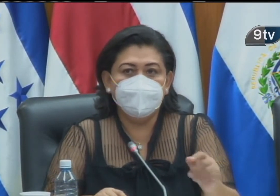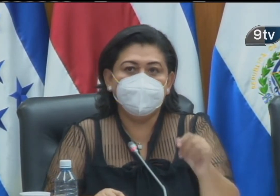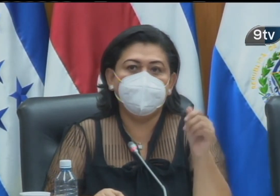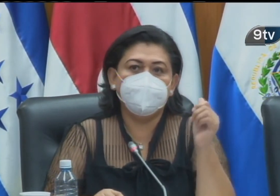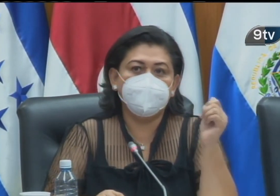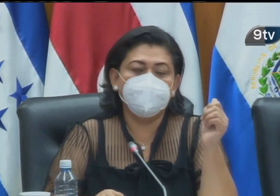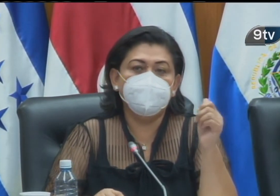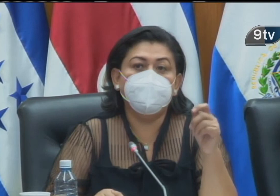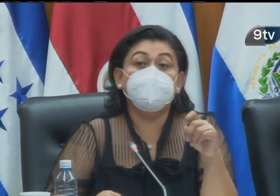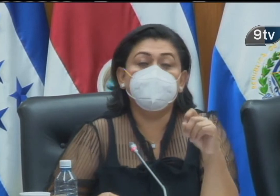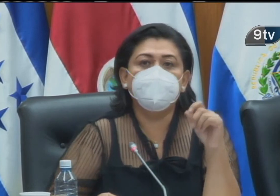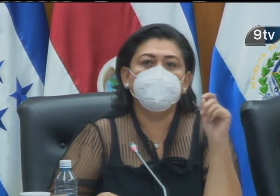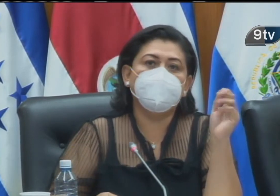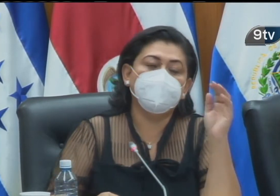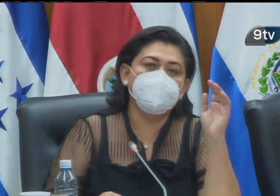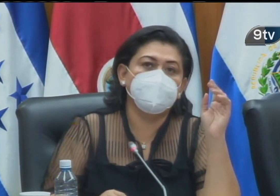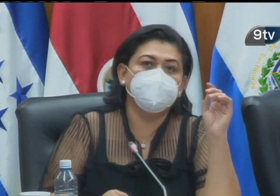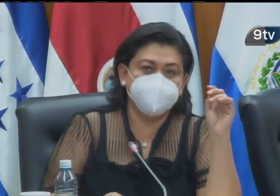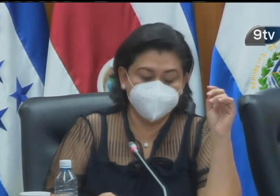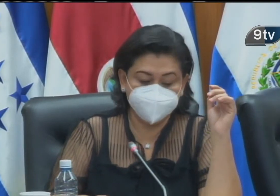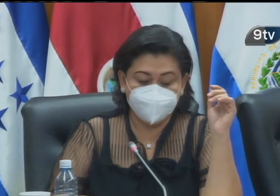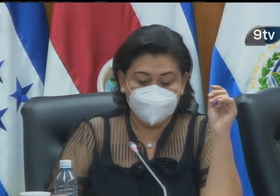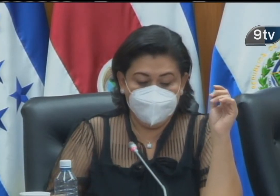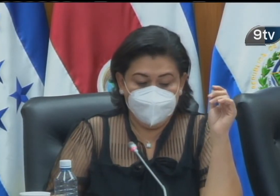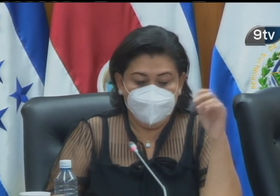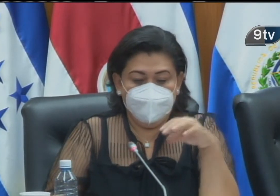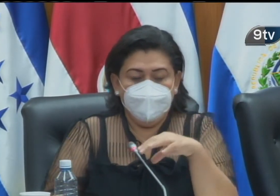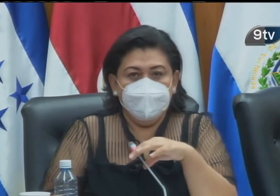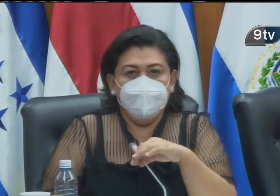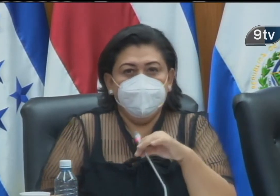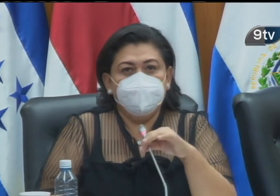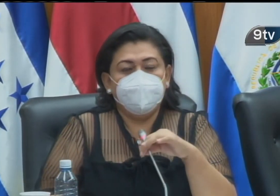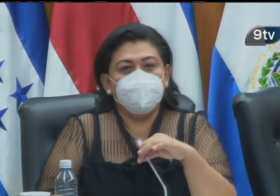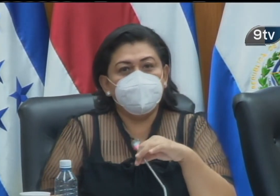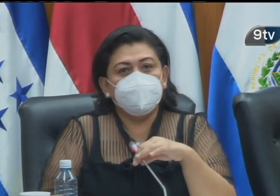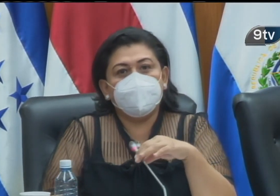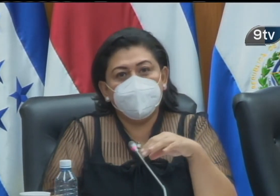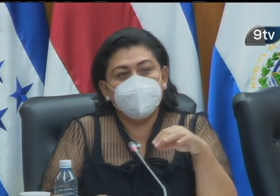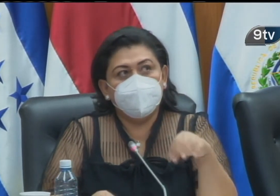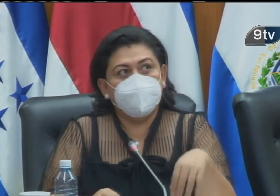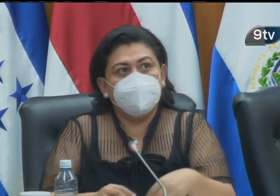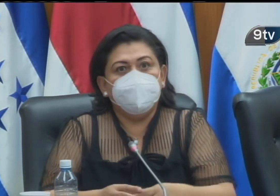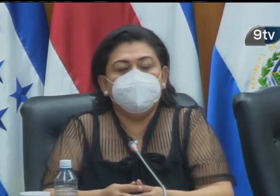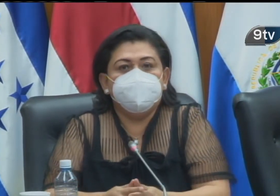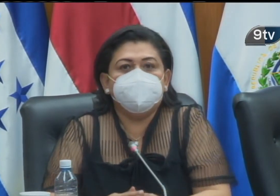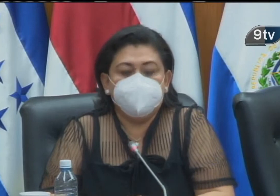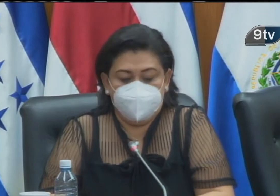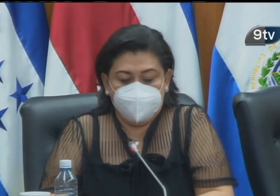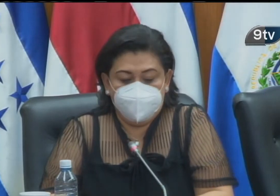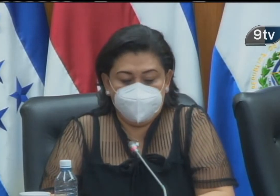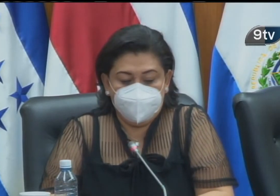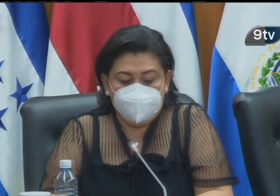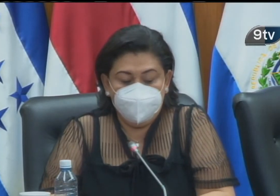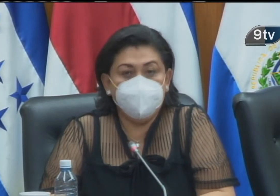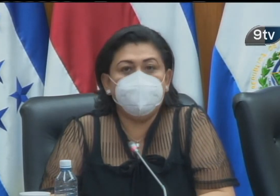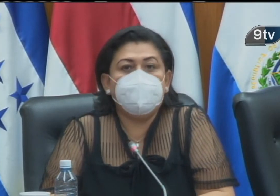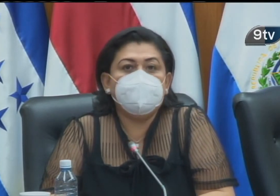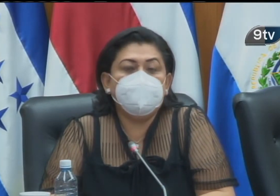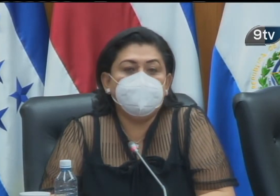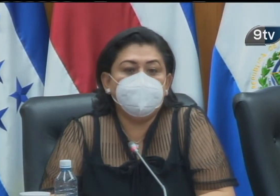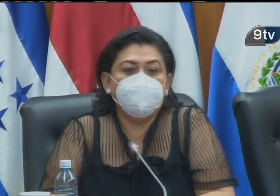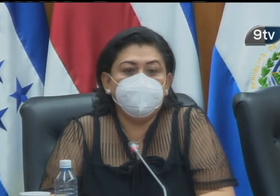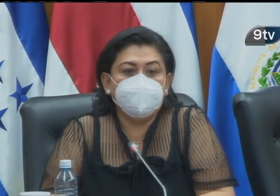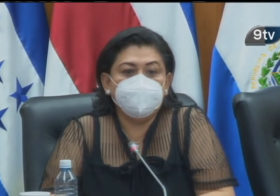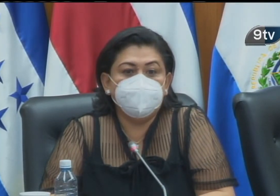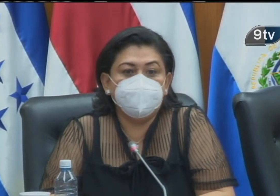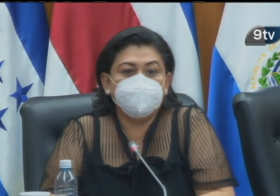es lo mismo que lo que tuvimos en julio o agosto. Pero yo sí creo de que, y